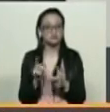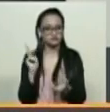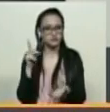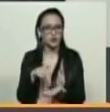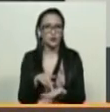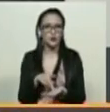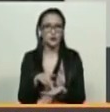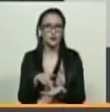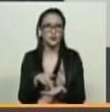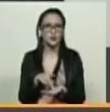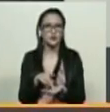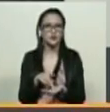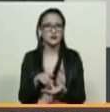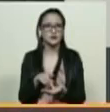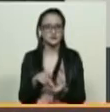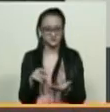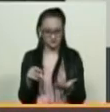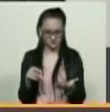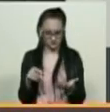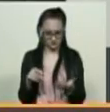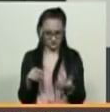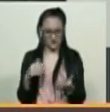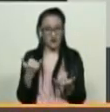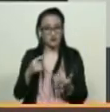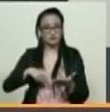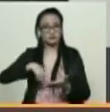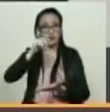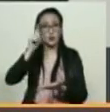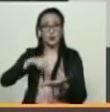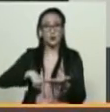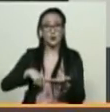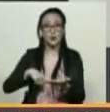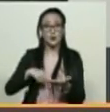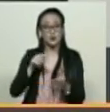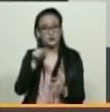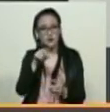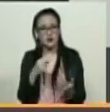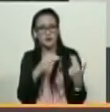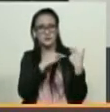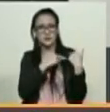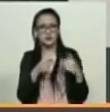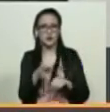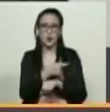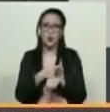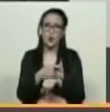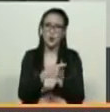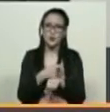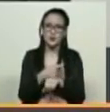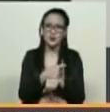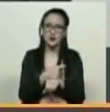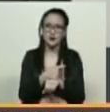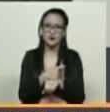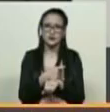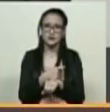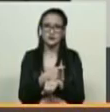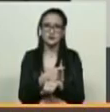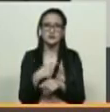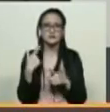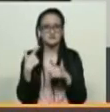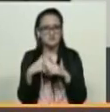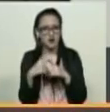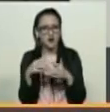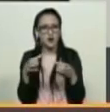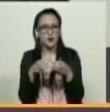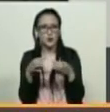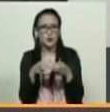presentes y estas condiciones que se acaban de firmar entre usted como representante del gobierno y los partidos